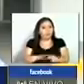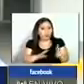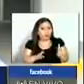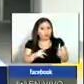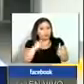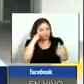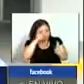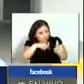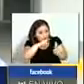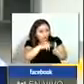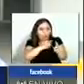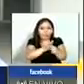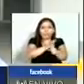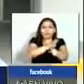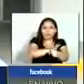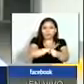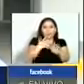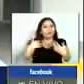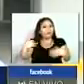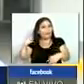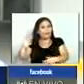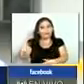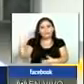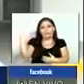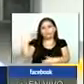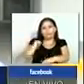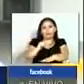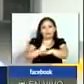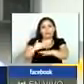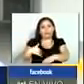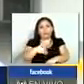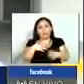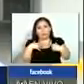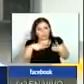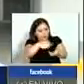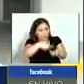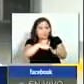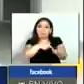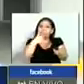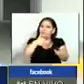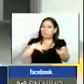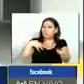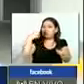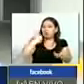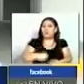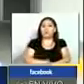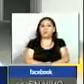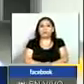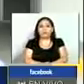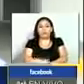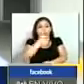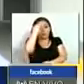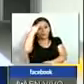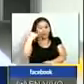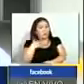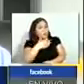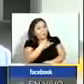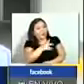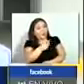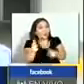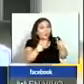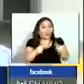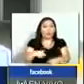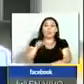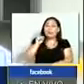el protocolo COVID establecido por el Ministerio de Salud, pues superando a ellos la enfermedad. ¿Las edades que oscilan de esos pacientes recuperados? De